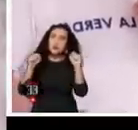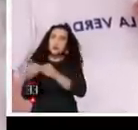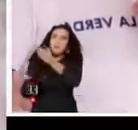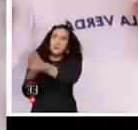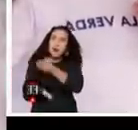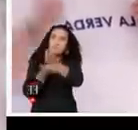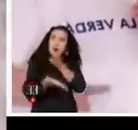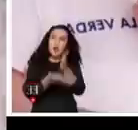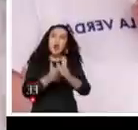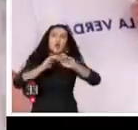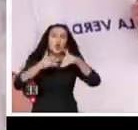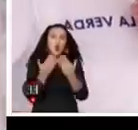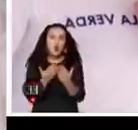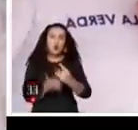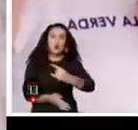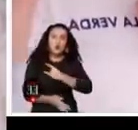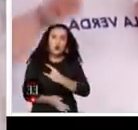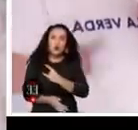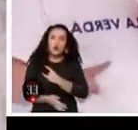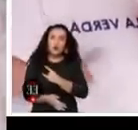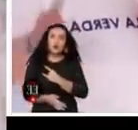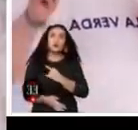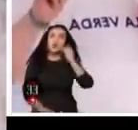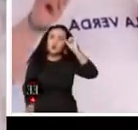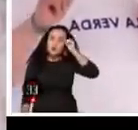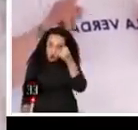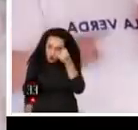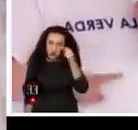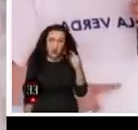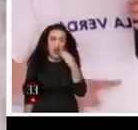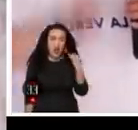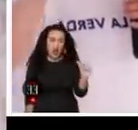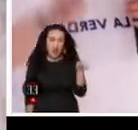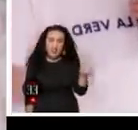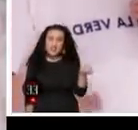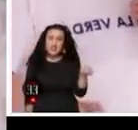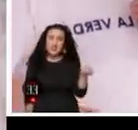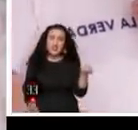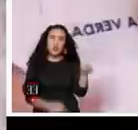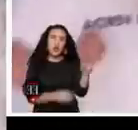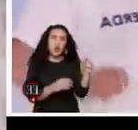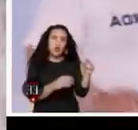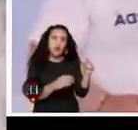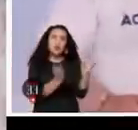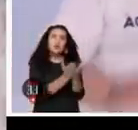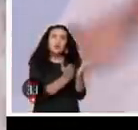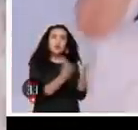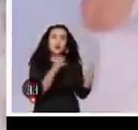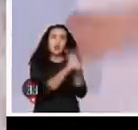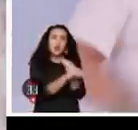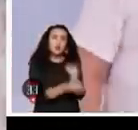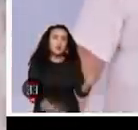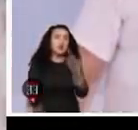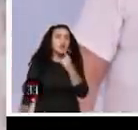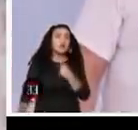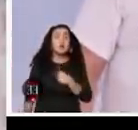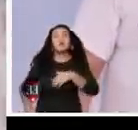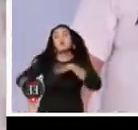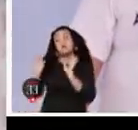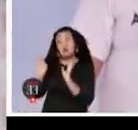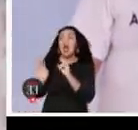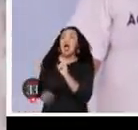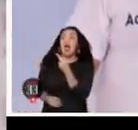colegios y en las universidades una señora de la de la de la nocturna me dijo por algo lo mataron